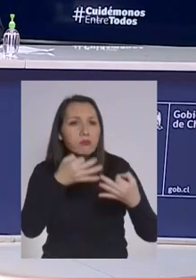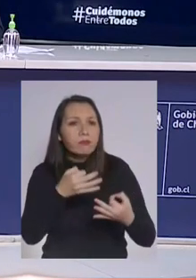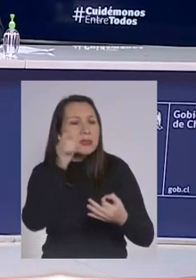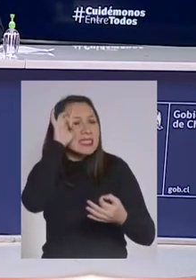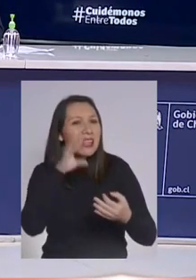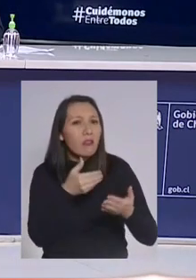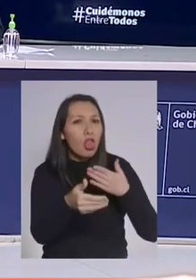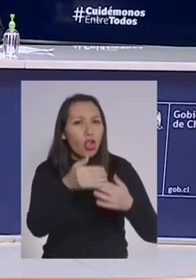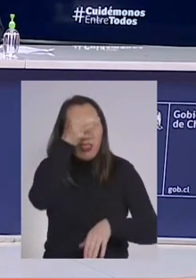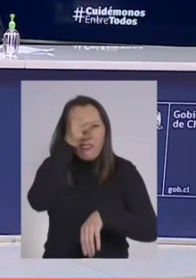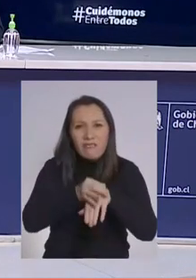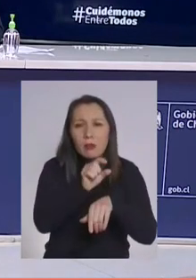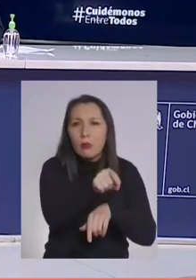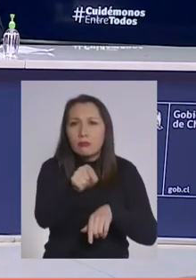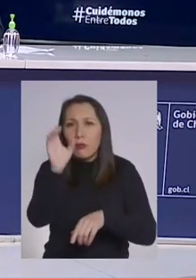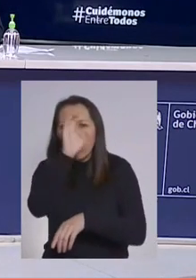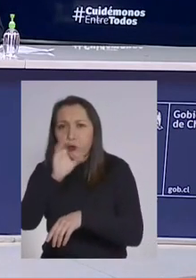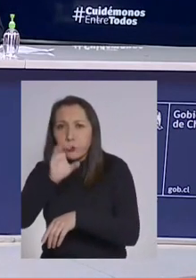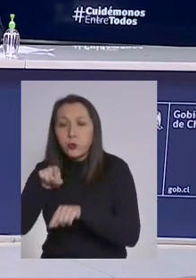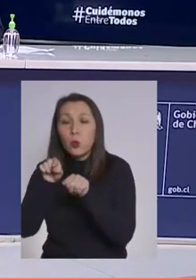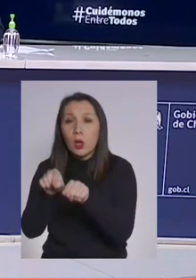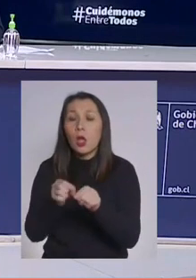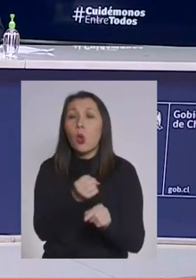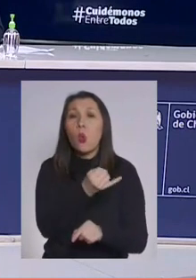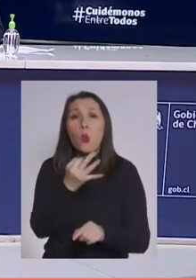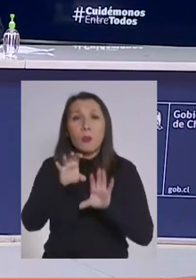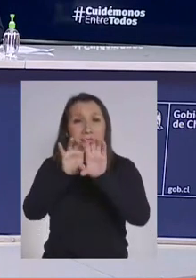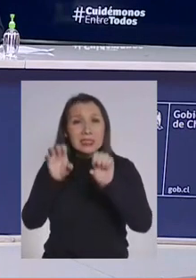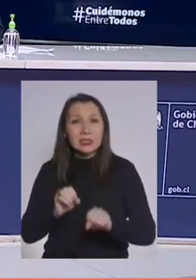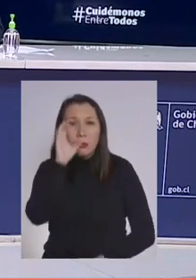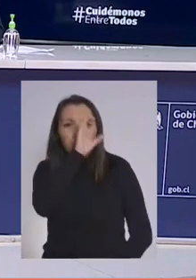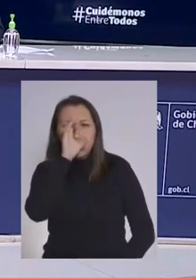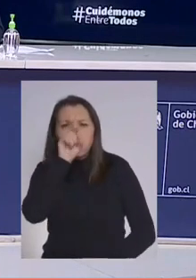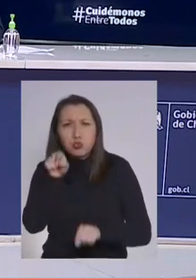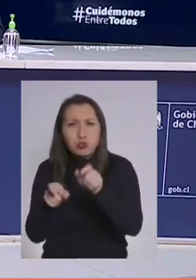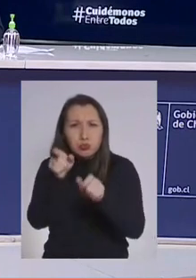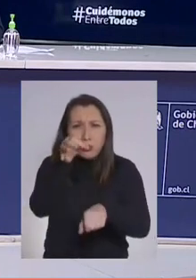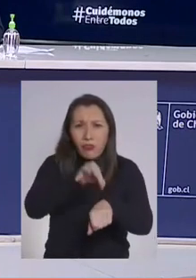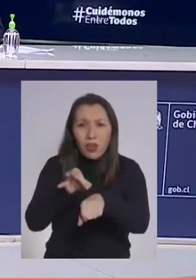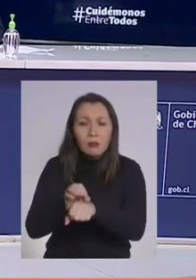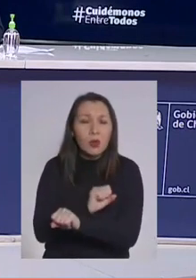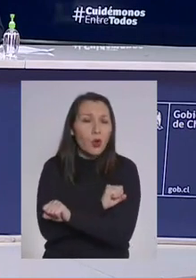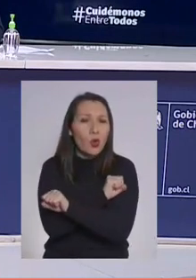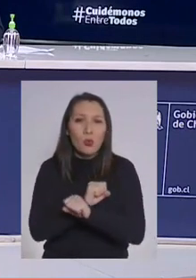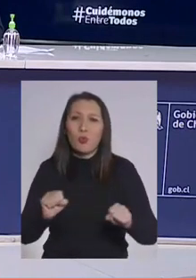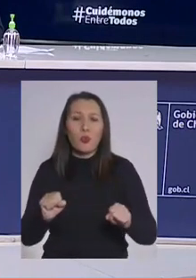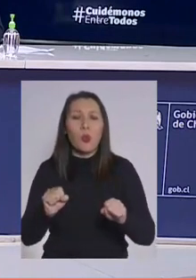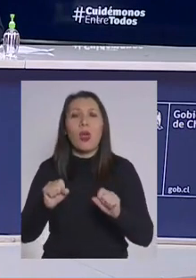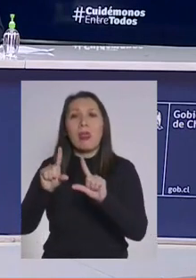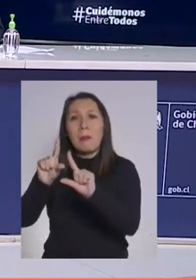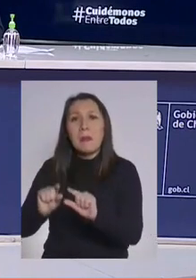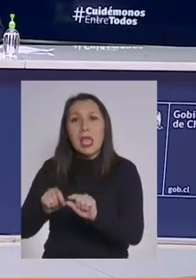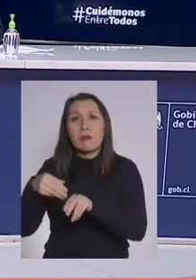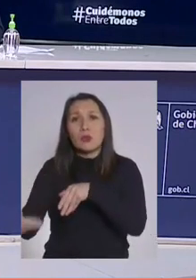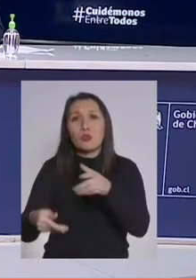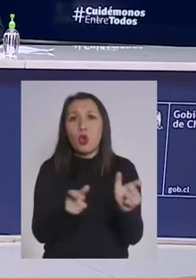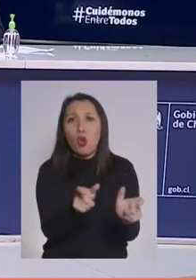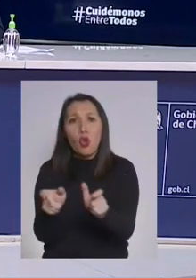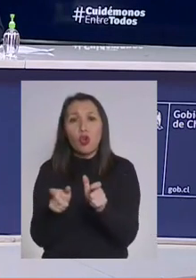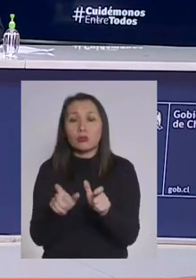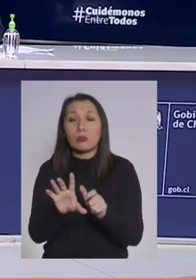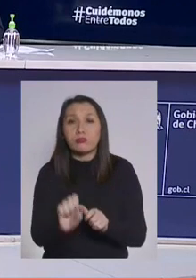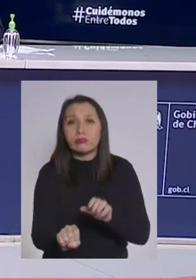textualmente se afirma el sistema de trazabilidad existente no será capaz de mantener los niveles bajos de contagio y